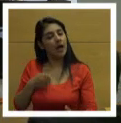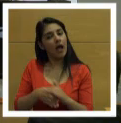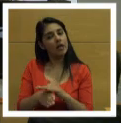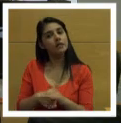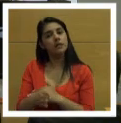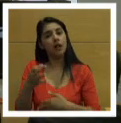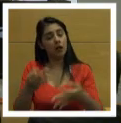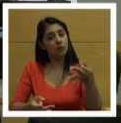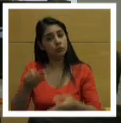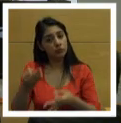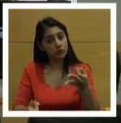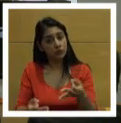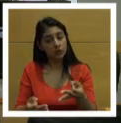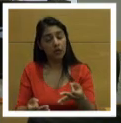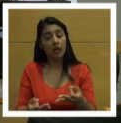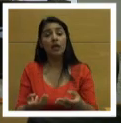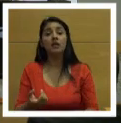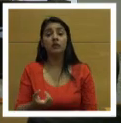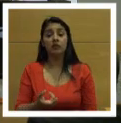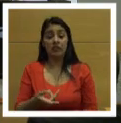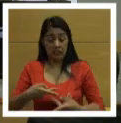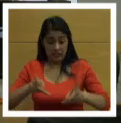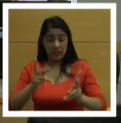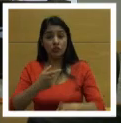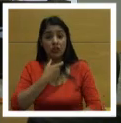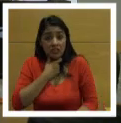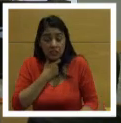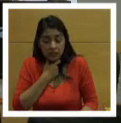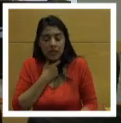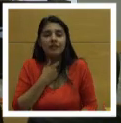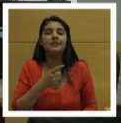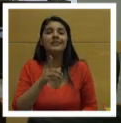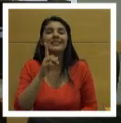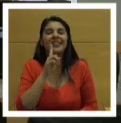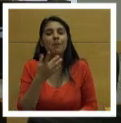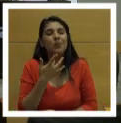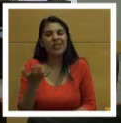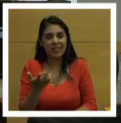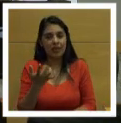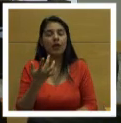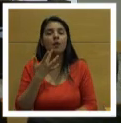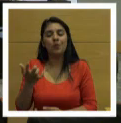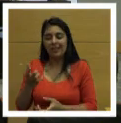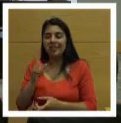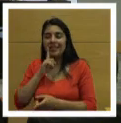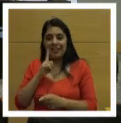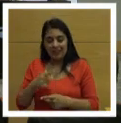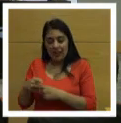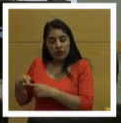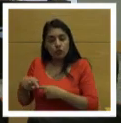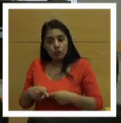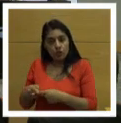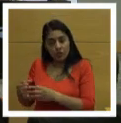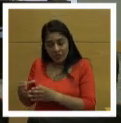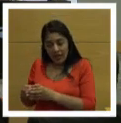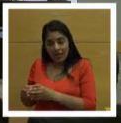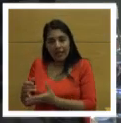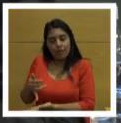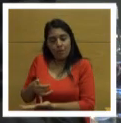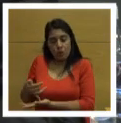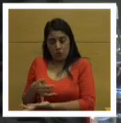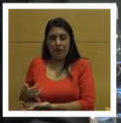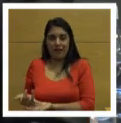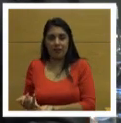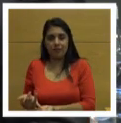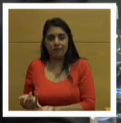a la justicia y para ejercer sus derechos se deben en parte a su pertenencia a grupos sociales en situación de